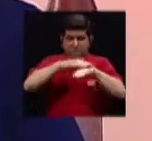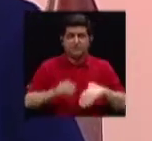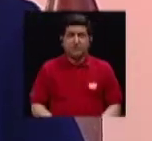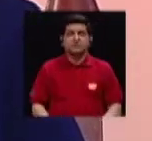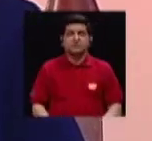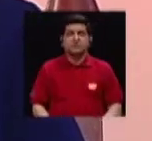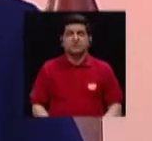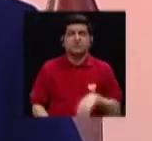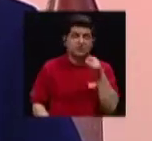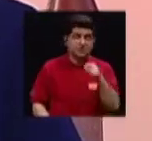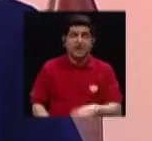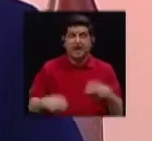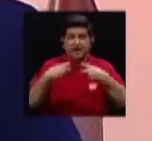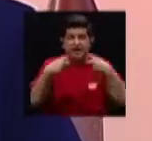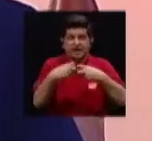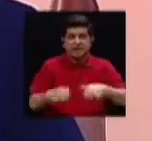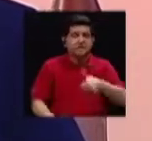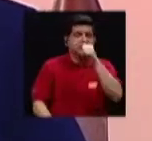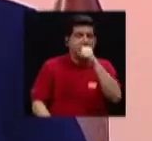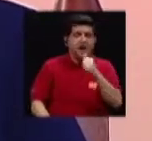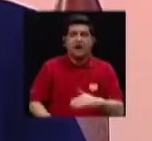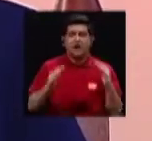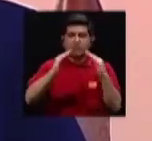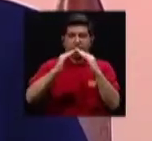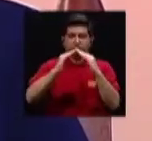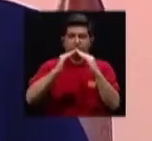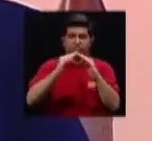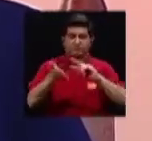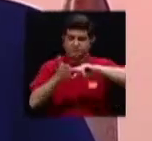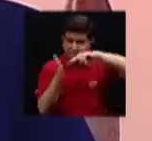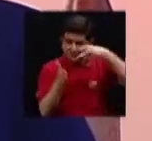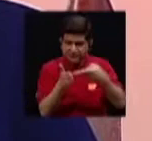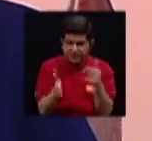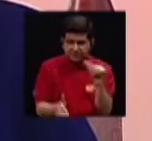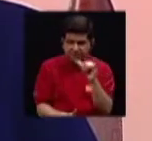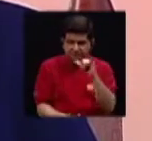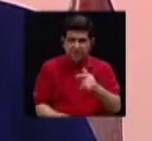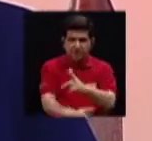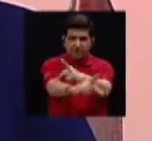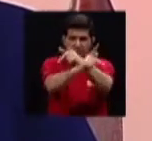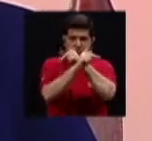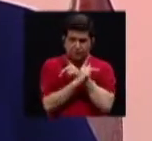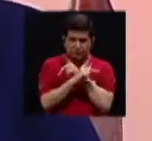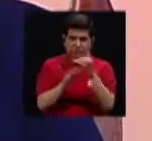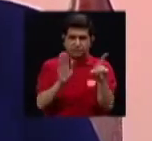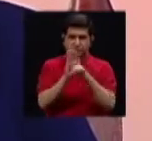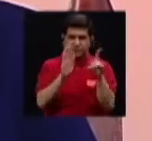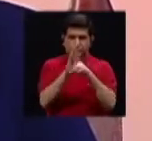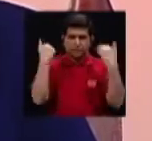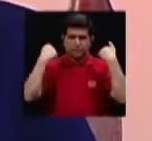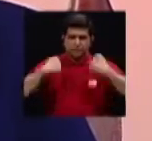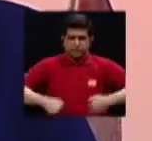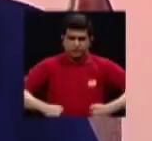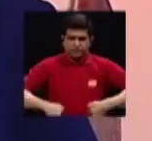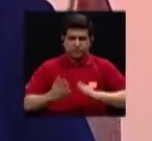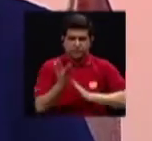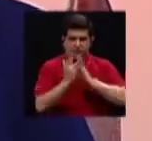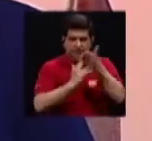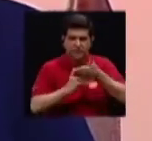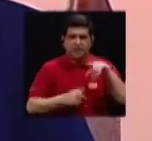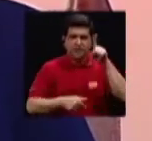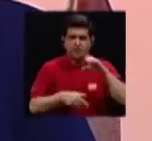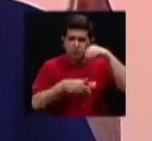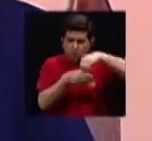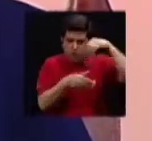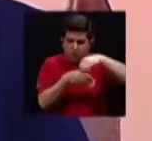agua, vivienda, etc. Entonces, estamos hablando también de la protección de derechos humanos a través de una cuota, que ¿cómo